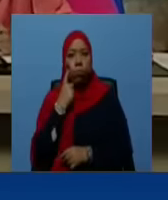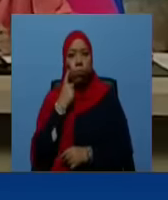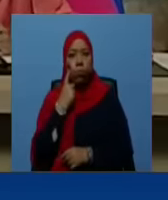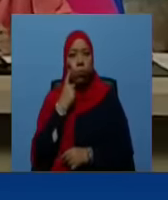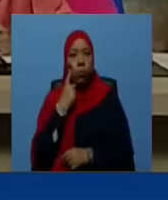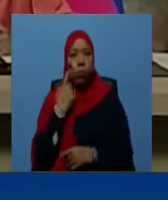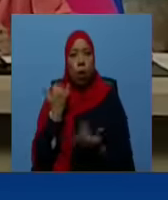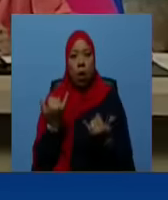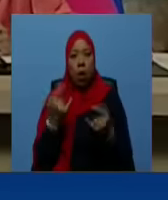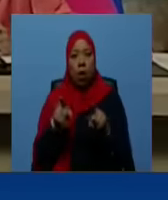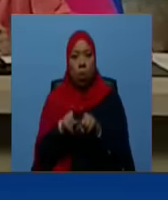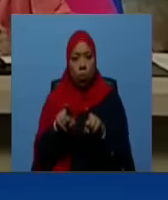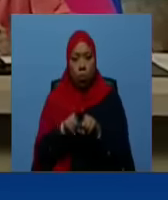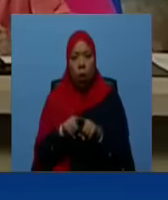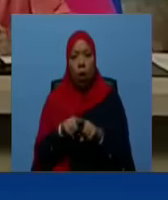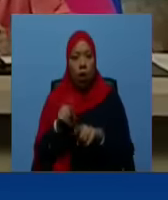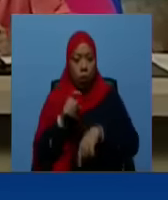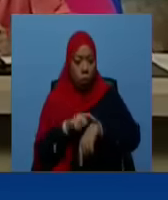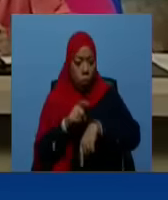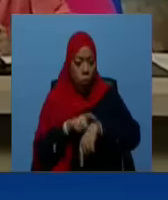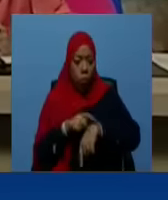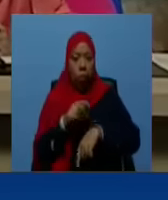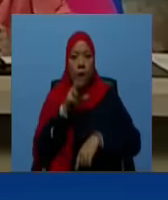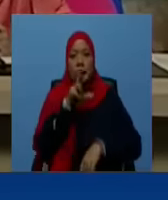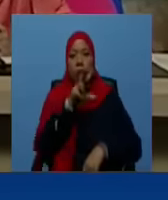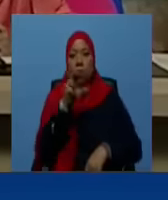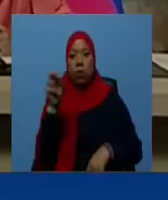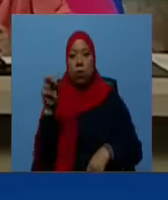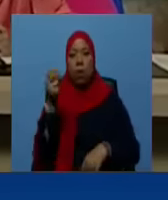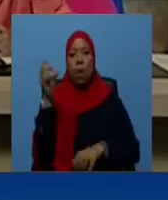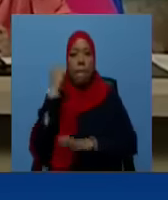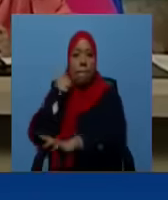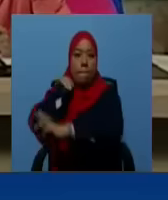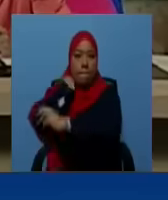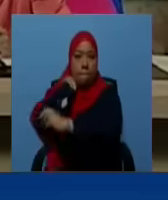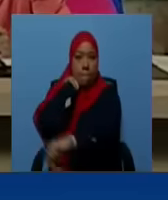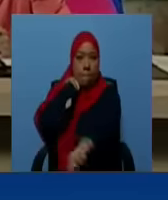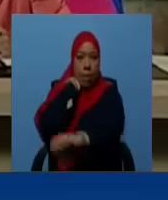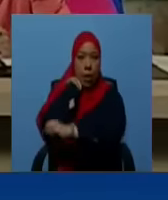A esta hora, con un grupo de 300 malandros,